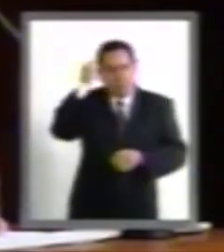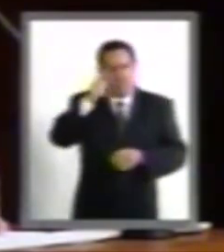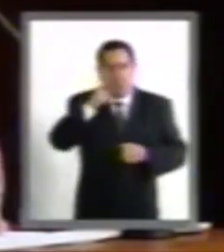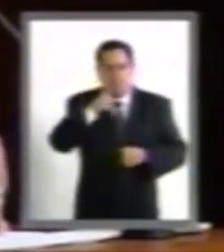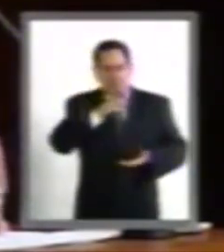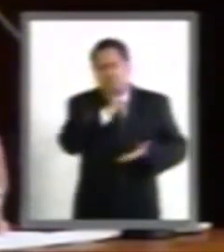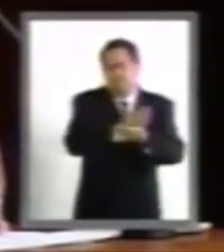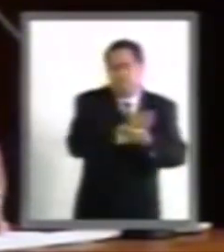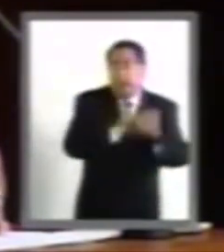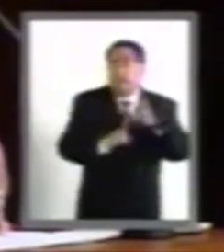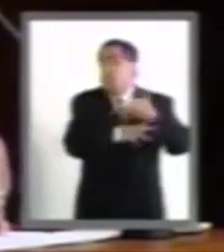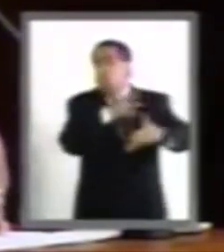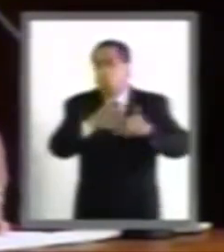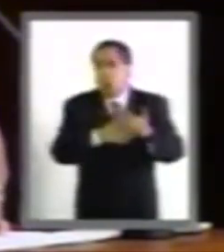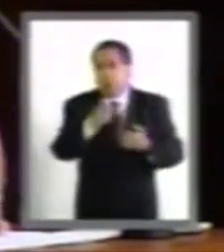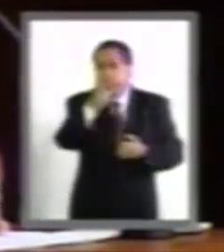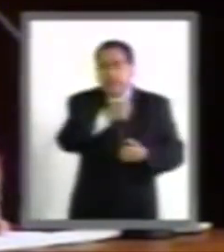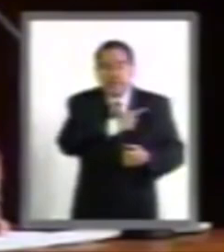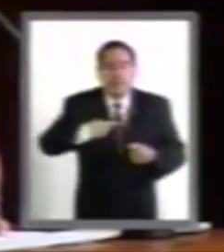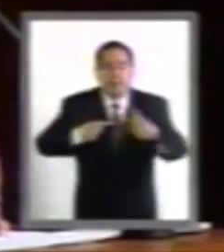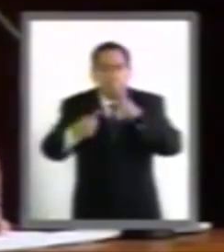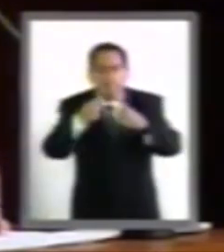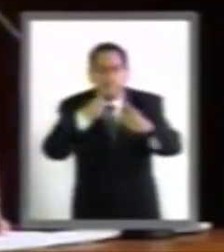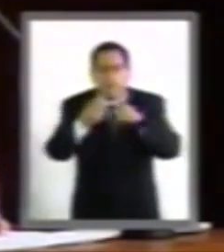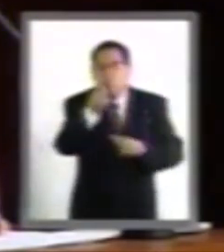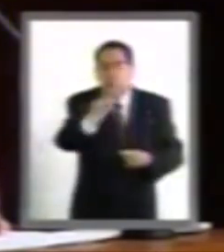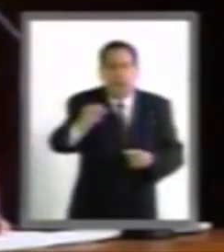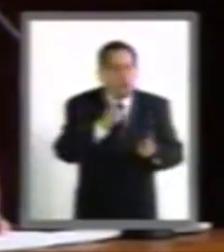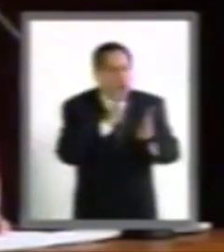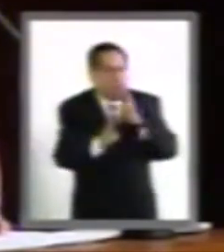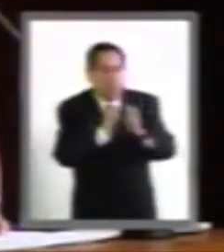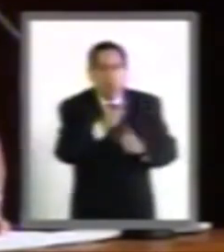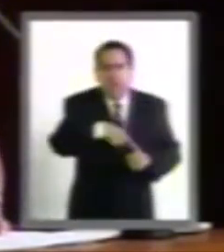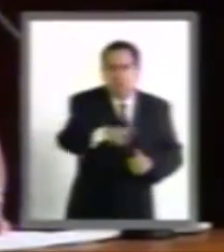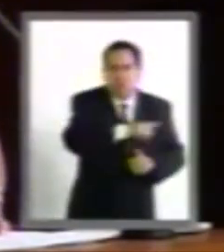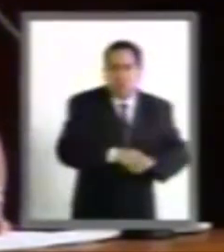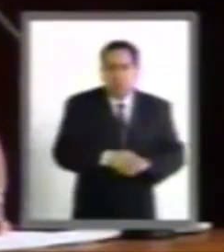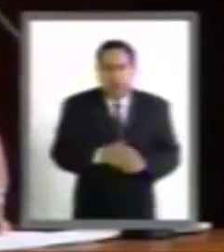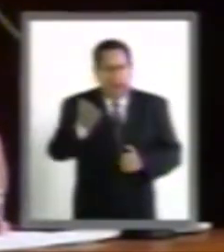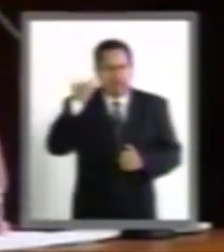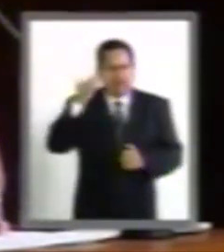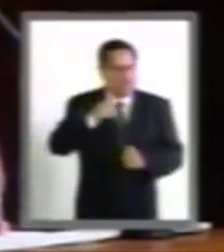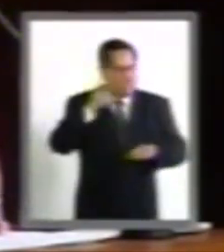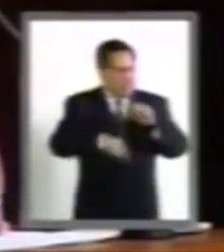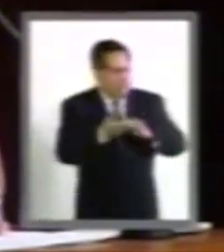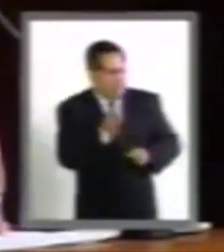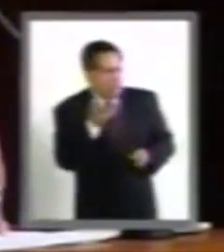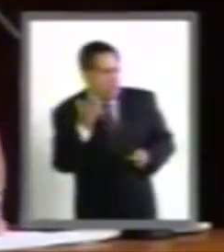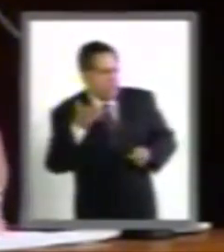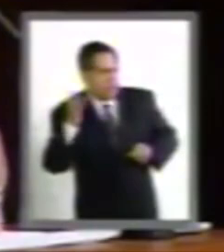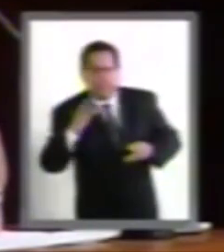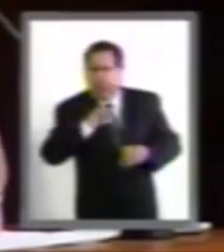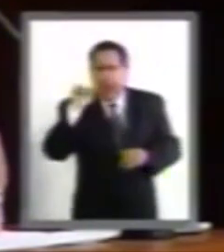consecuencias. Dialogar es una obligación de la autoridad. Nunca se habían cesado a tantos maestros violando